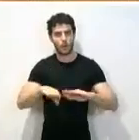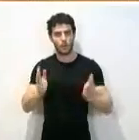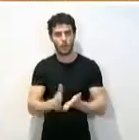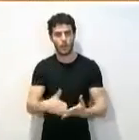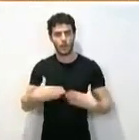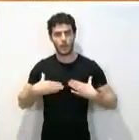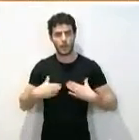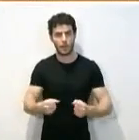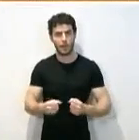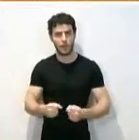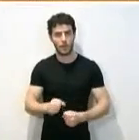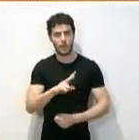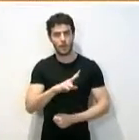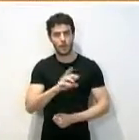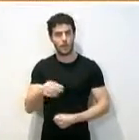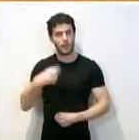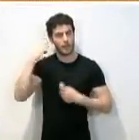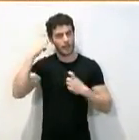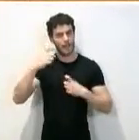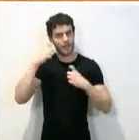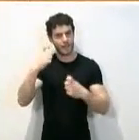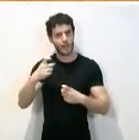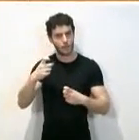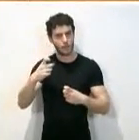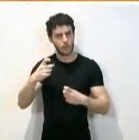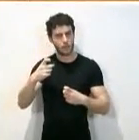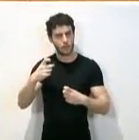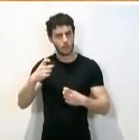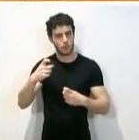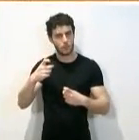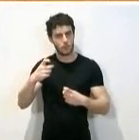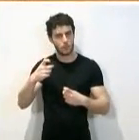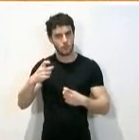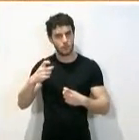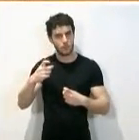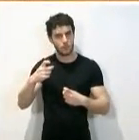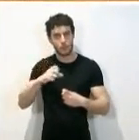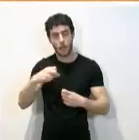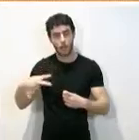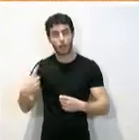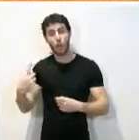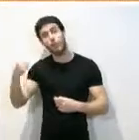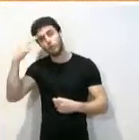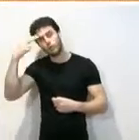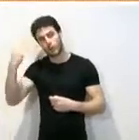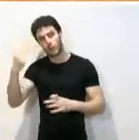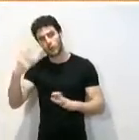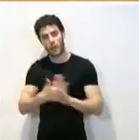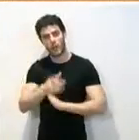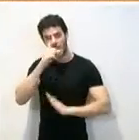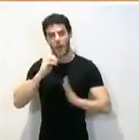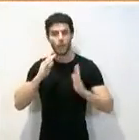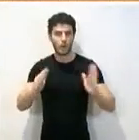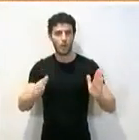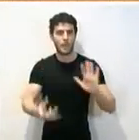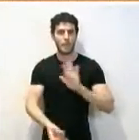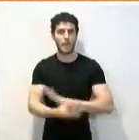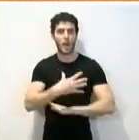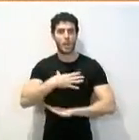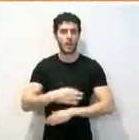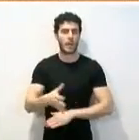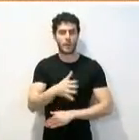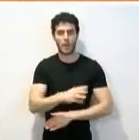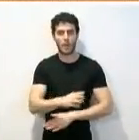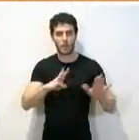existirían unos 20 intentos por cada suicidio, lo que significa que en un año podrían producirse en torno